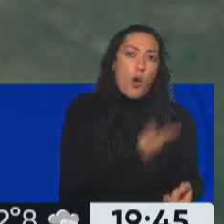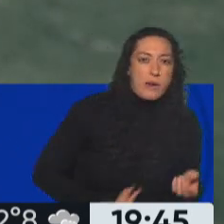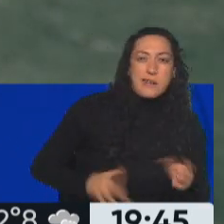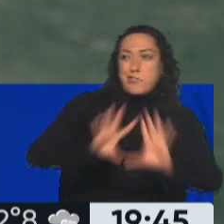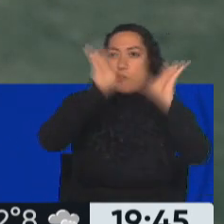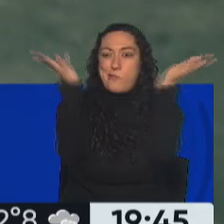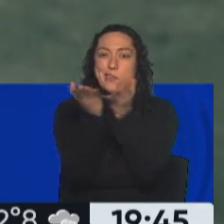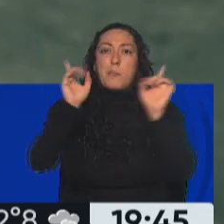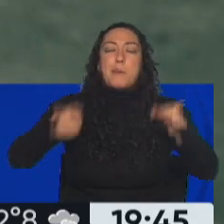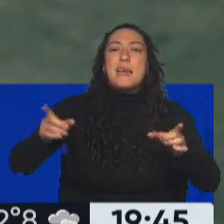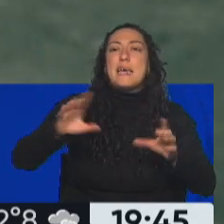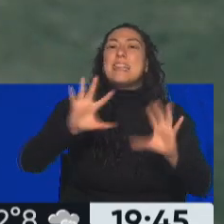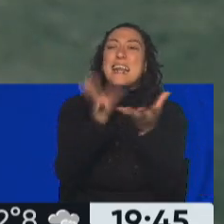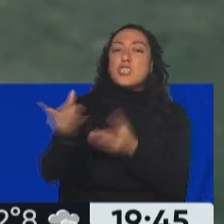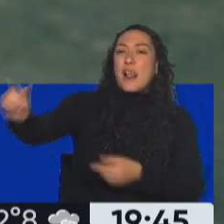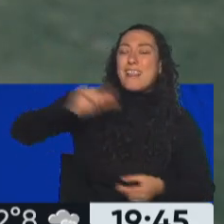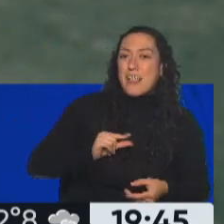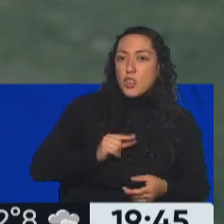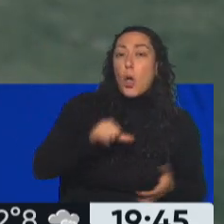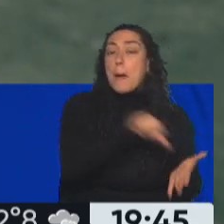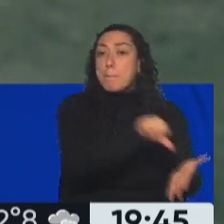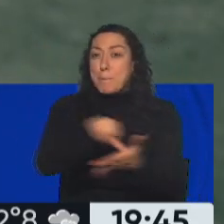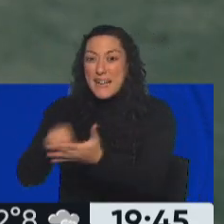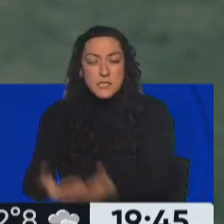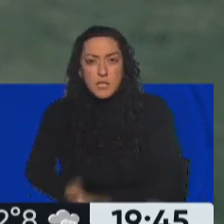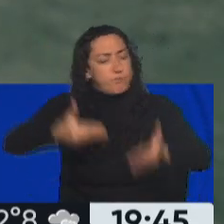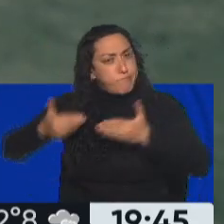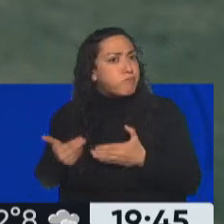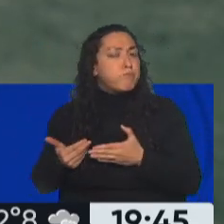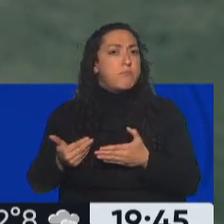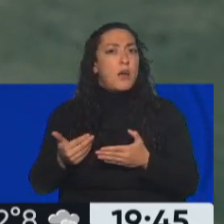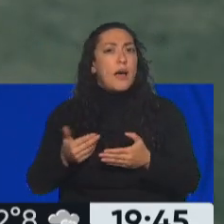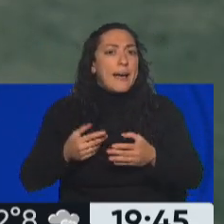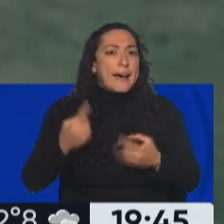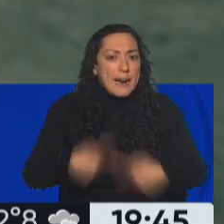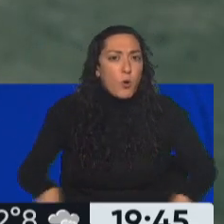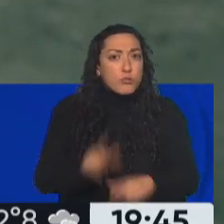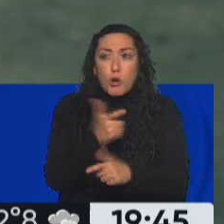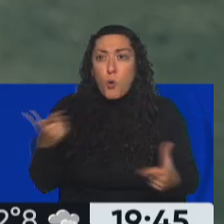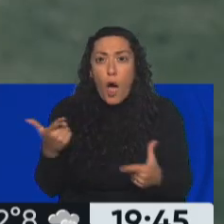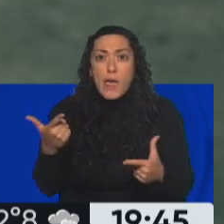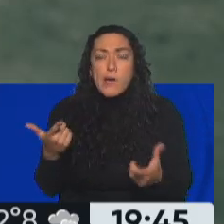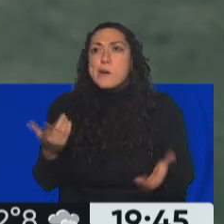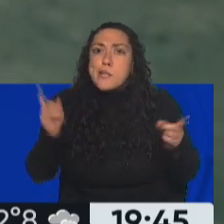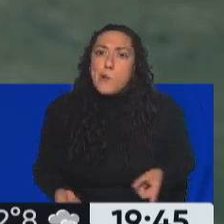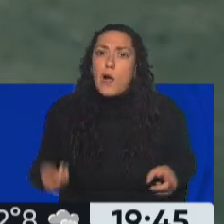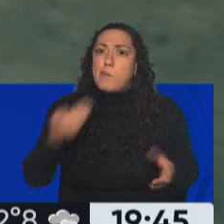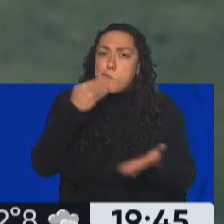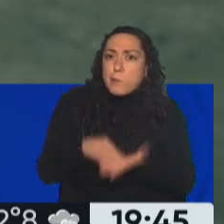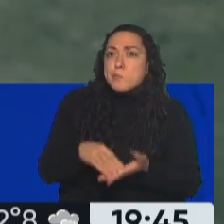crédito internacional, exigiéndole a los países más relegados que comprometan recursos que no tienen en programas que no